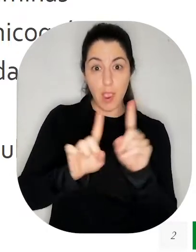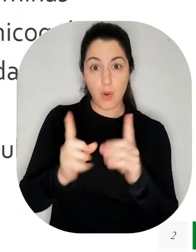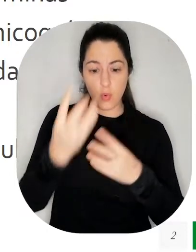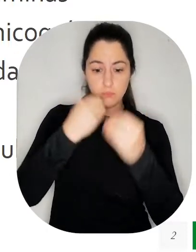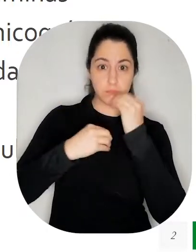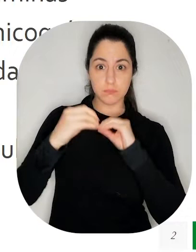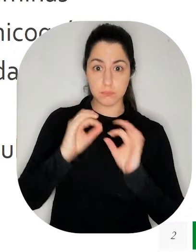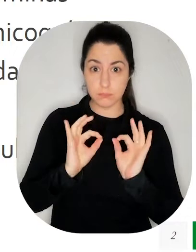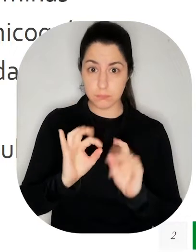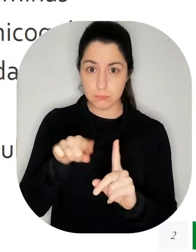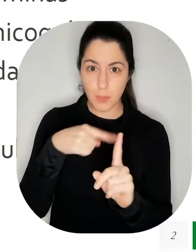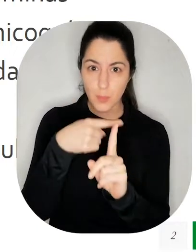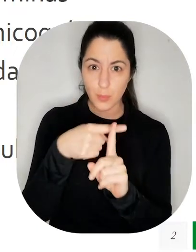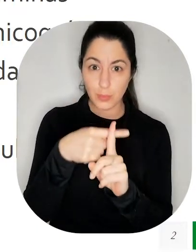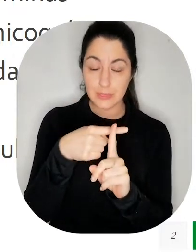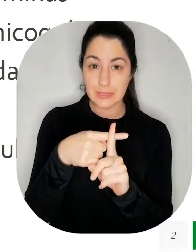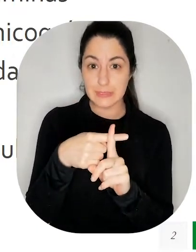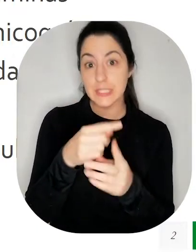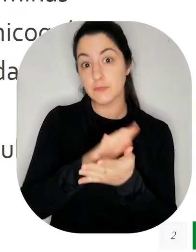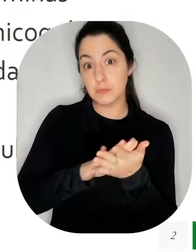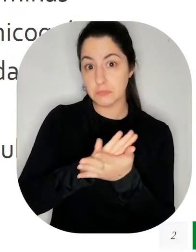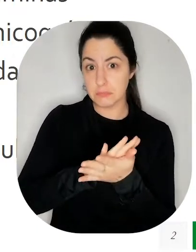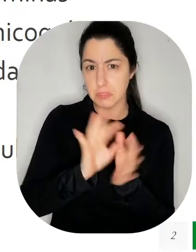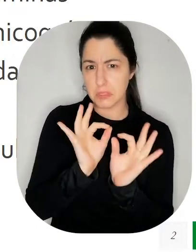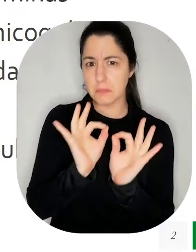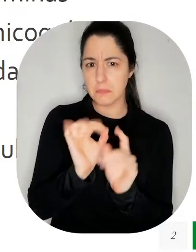aportes que traen algunas sustancias a nuestro organismo,